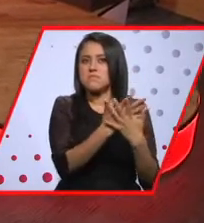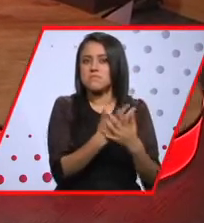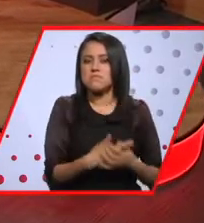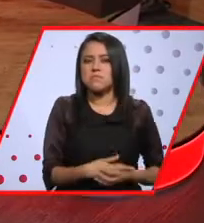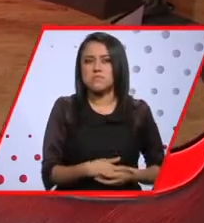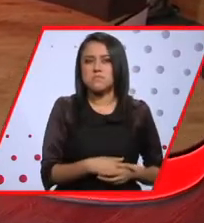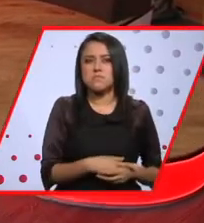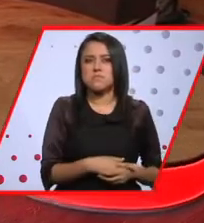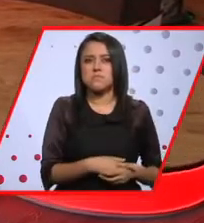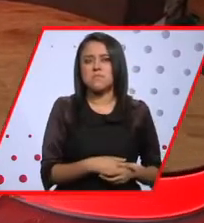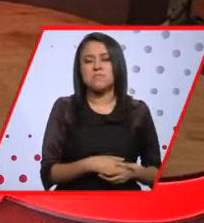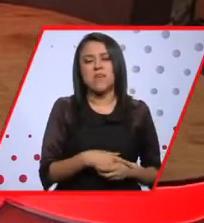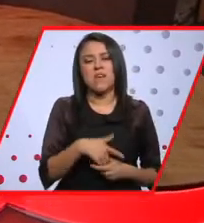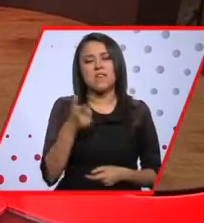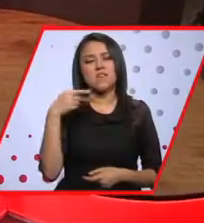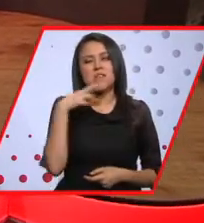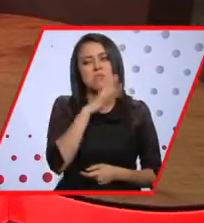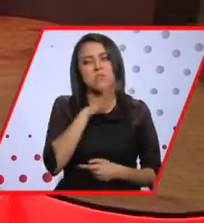Pronto lo liberan.